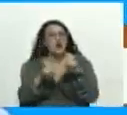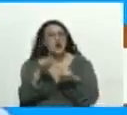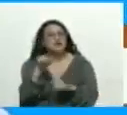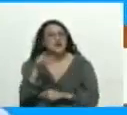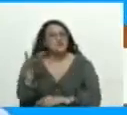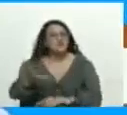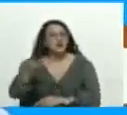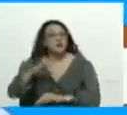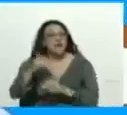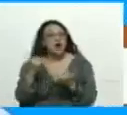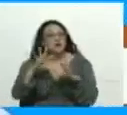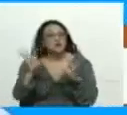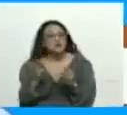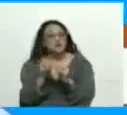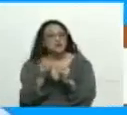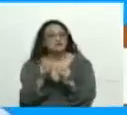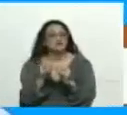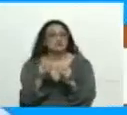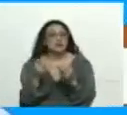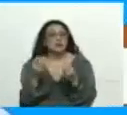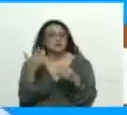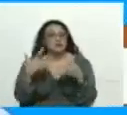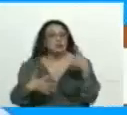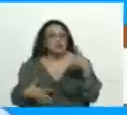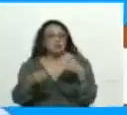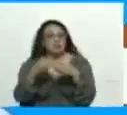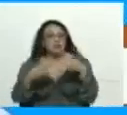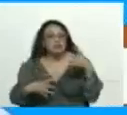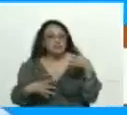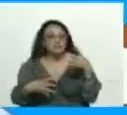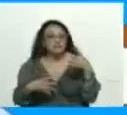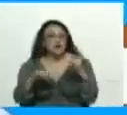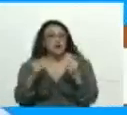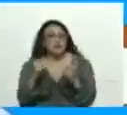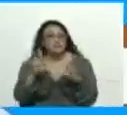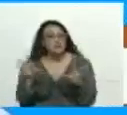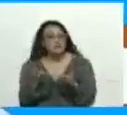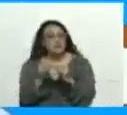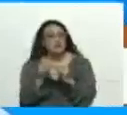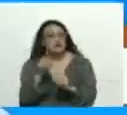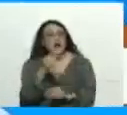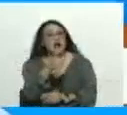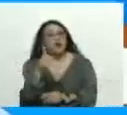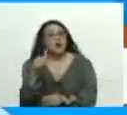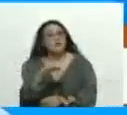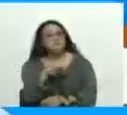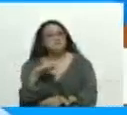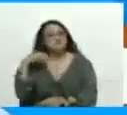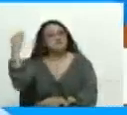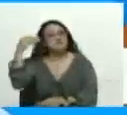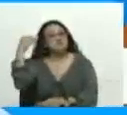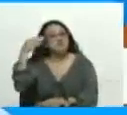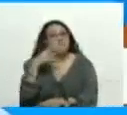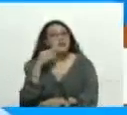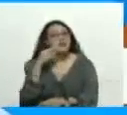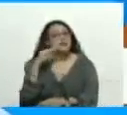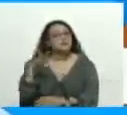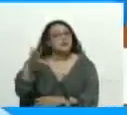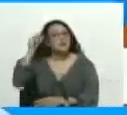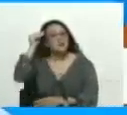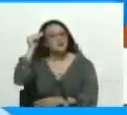la sintetizo porque son muchas más que yo he visto y cada cual hará su propio balance de vida de experiencia y de